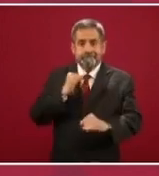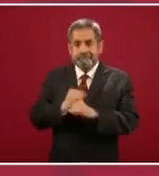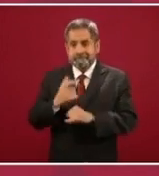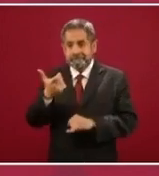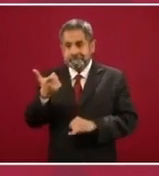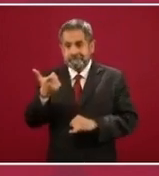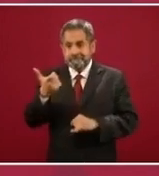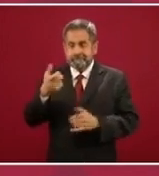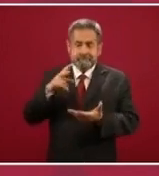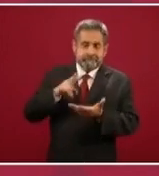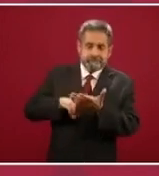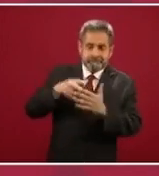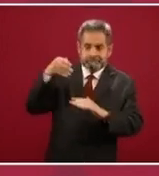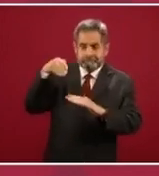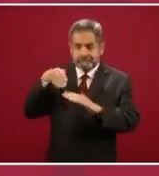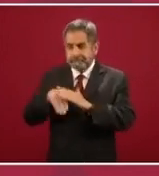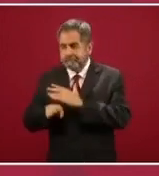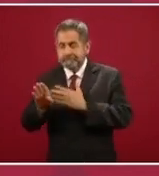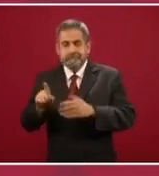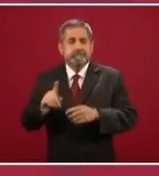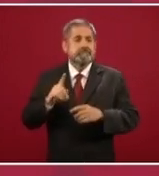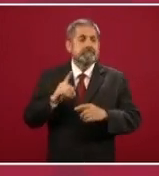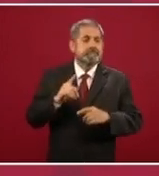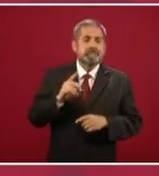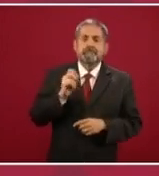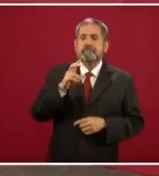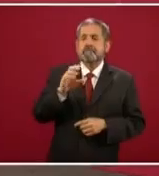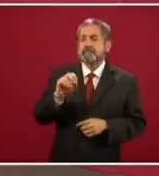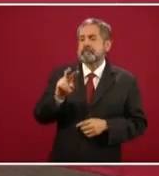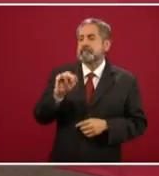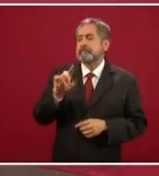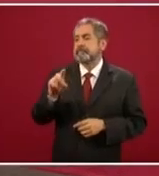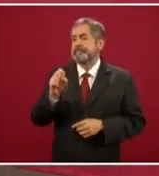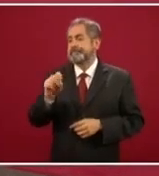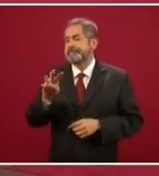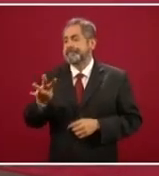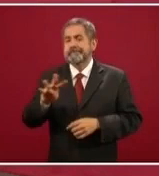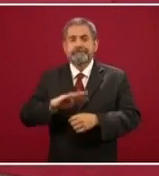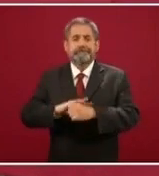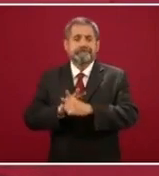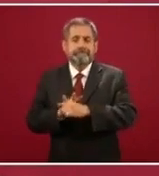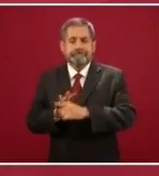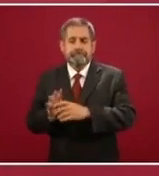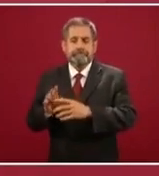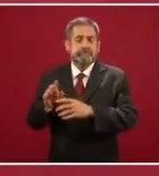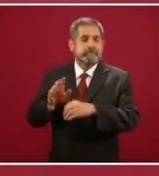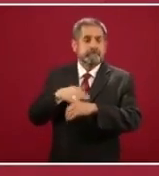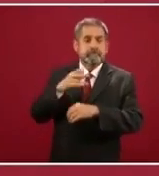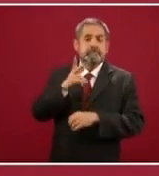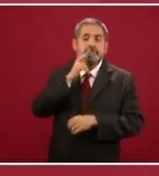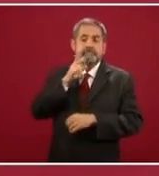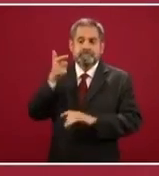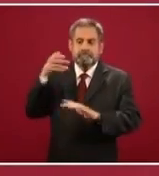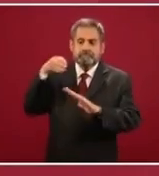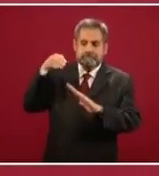del coronavirus, por la caída en el precio del petróleo, ahí